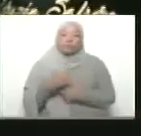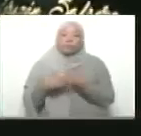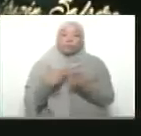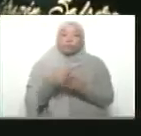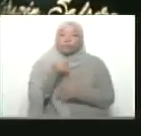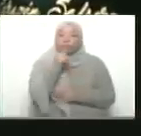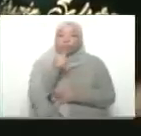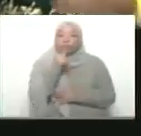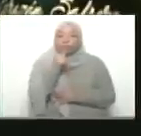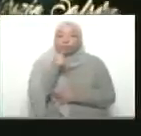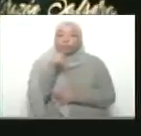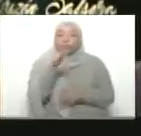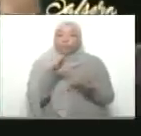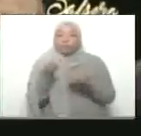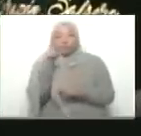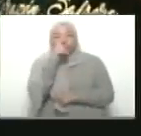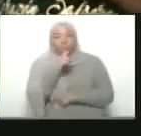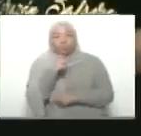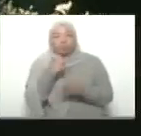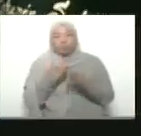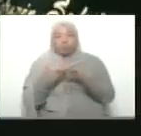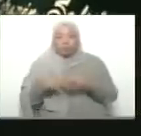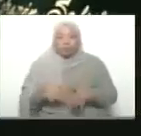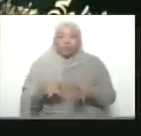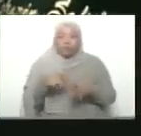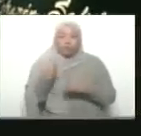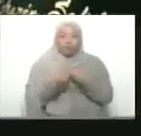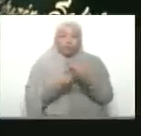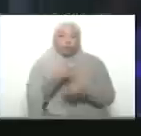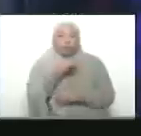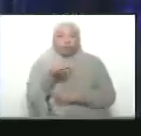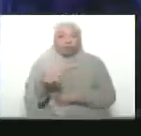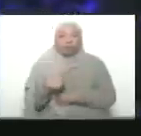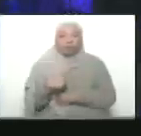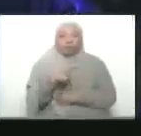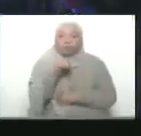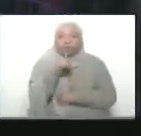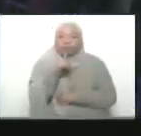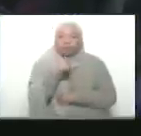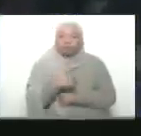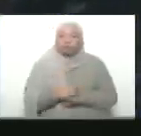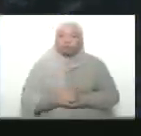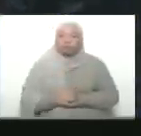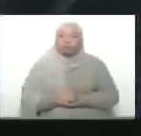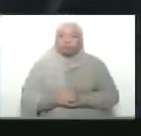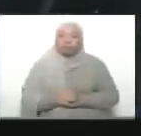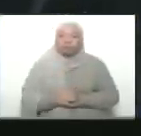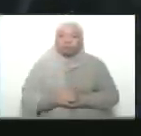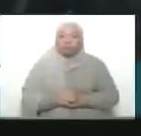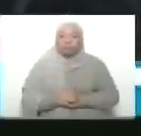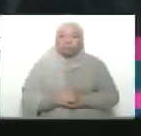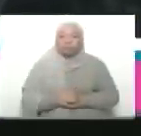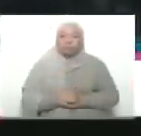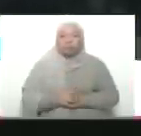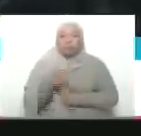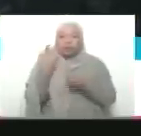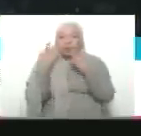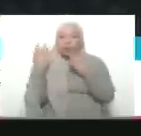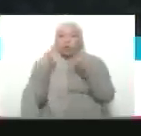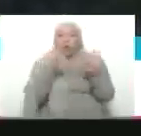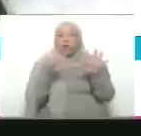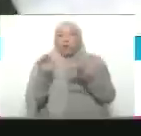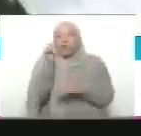los 90 años del nacimiento de fas 90 años cumplió fidas Danilo Escalona hace